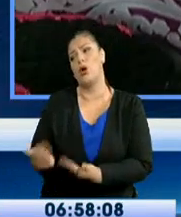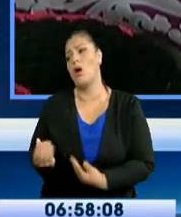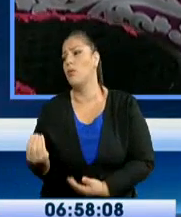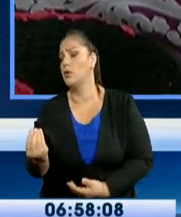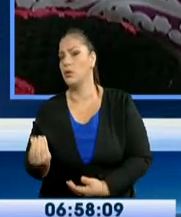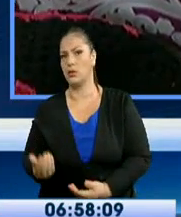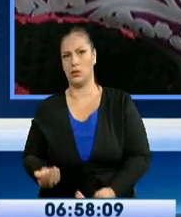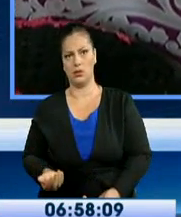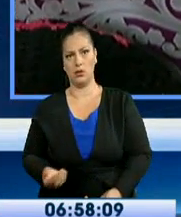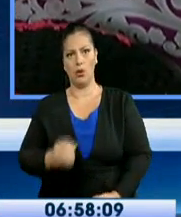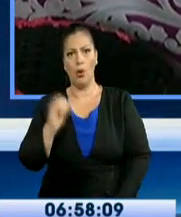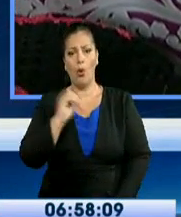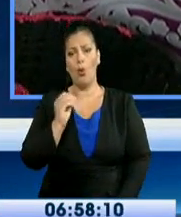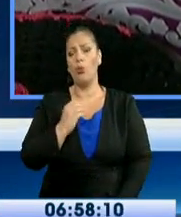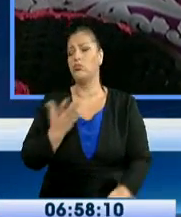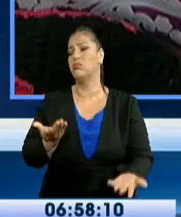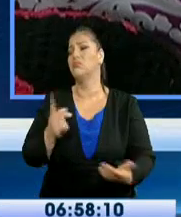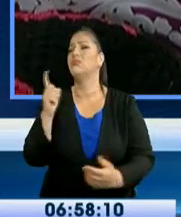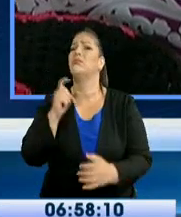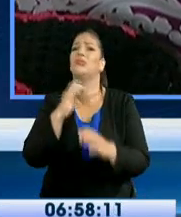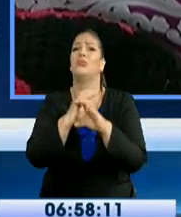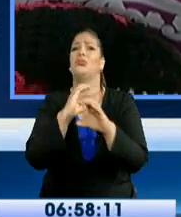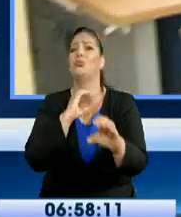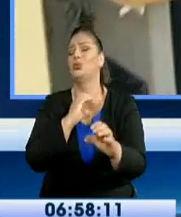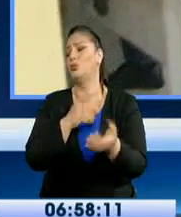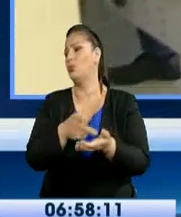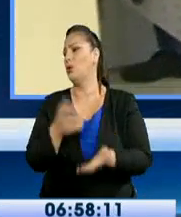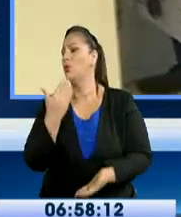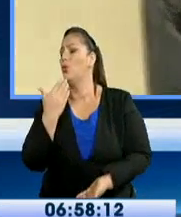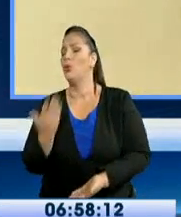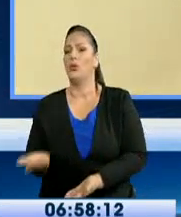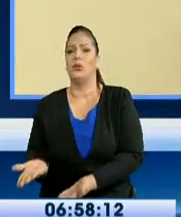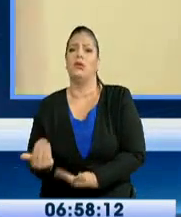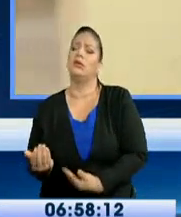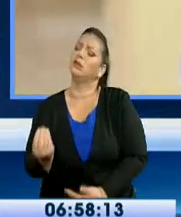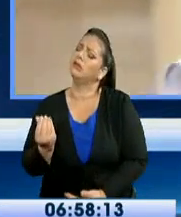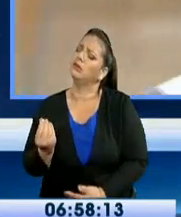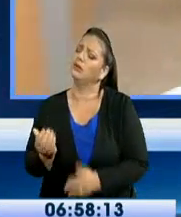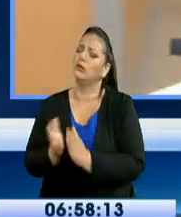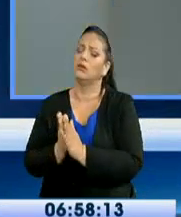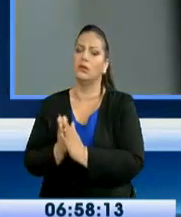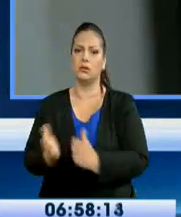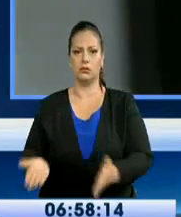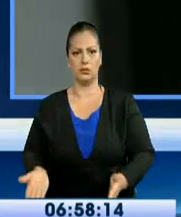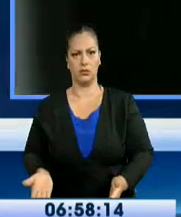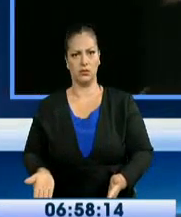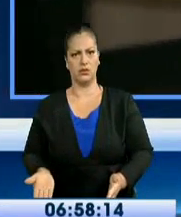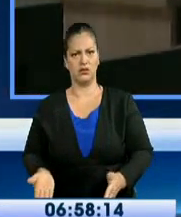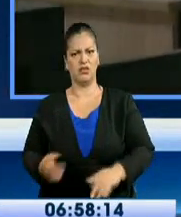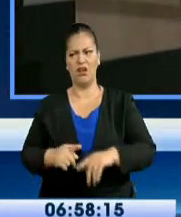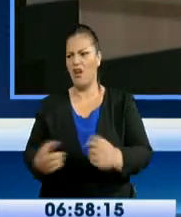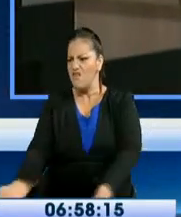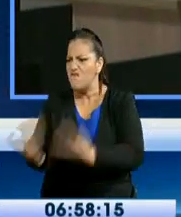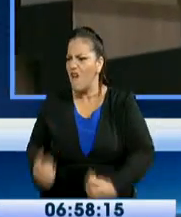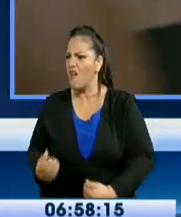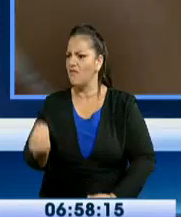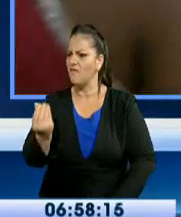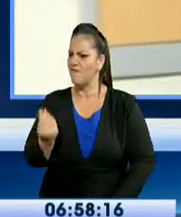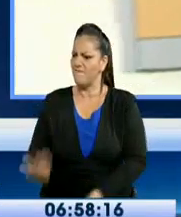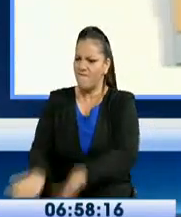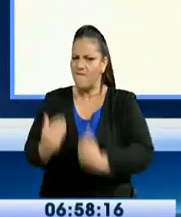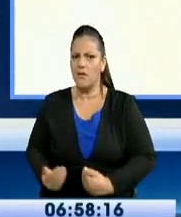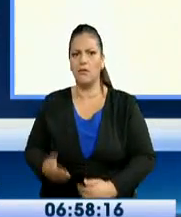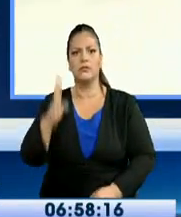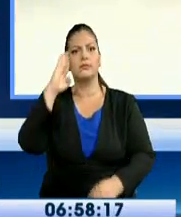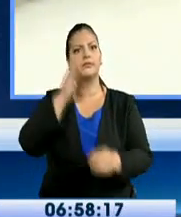supuesto, ayúdeme, por supuesto. Mire, necesito... No estás atracando, pues. Exactamente. Así es. Y lo más grave, Hugo, que no se conforma solo con llevársele